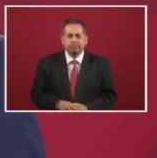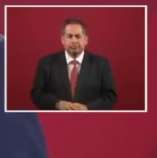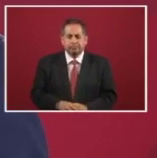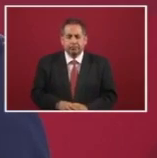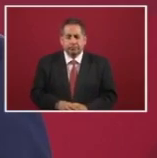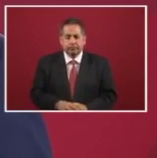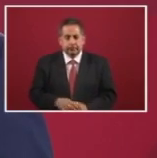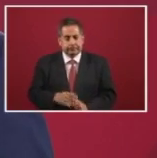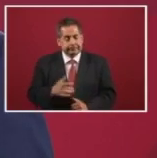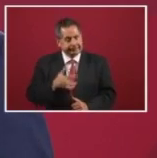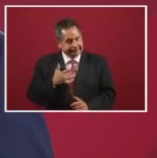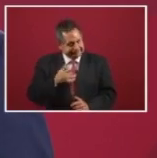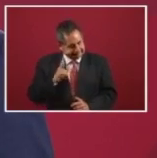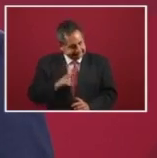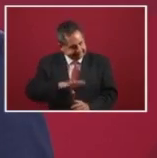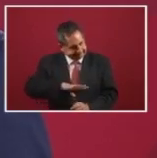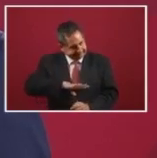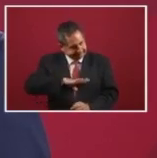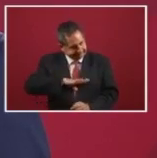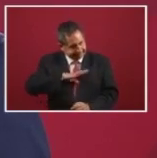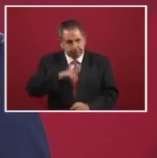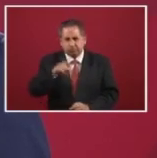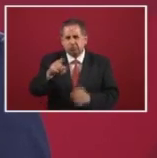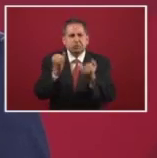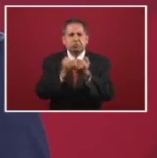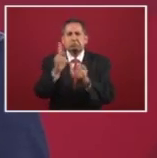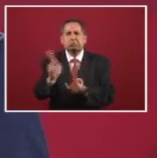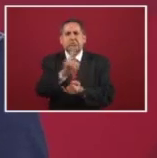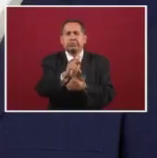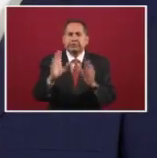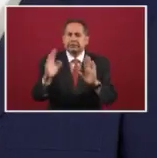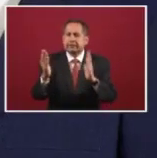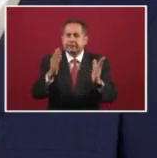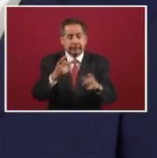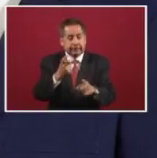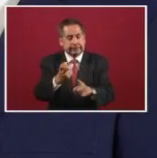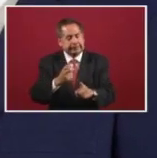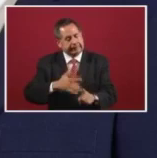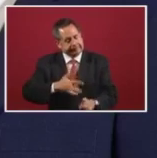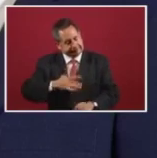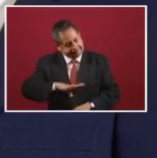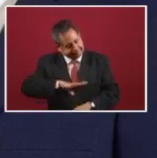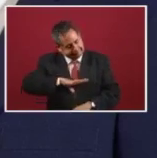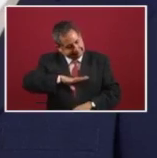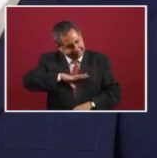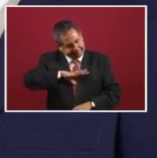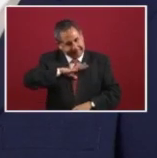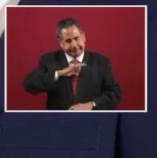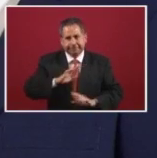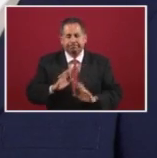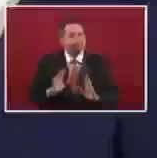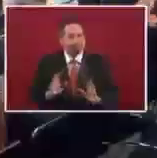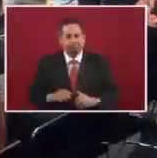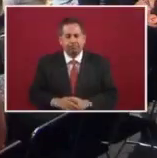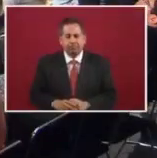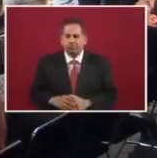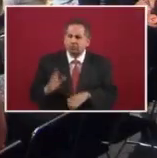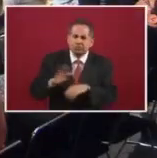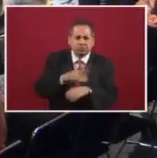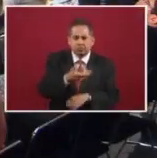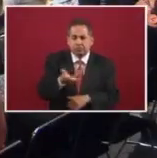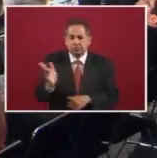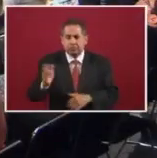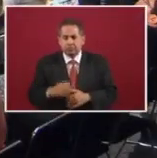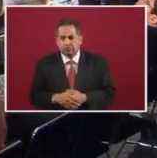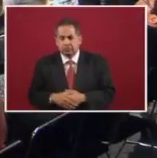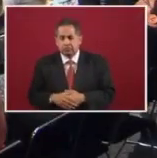Si lo que calienta es que nos comparen, eso sí calienta. ¿Cuáles serían los motivos de su despido?